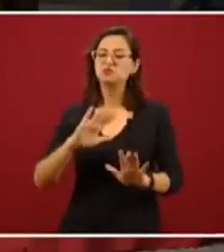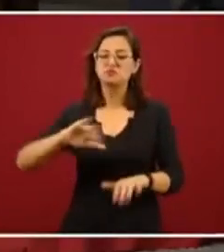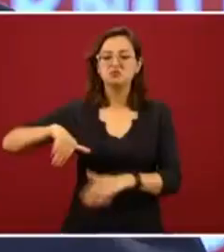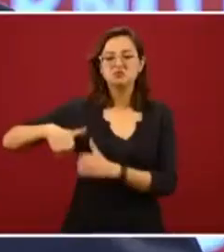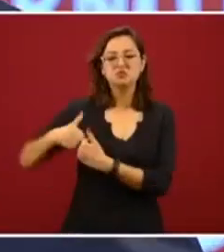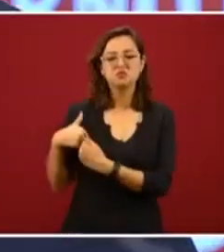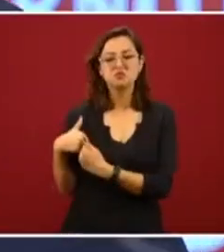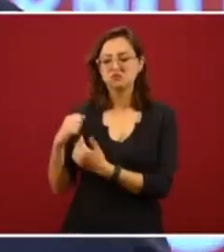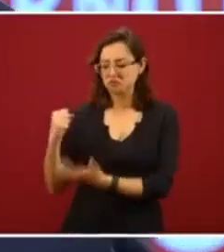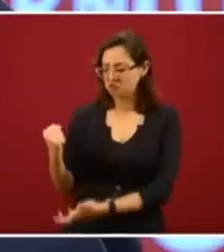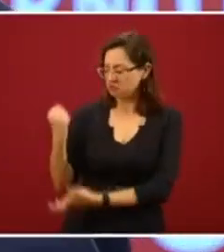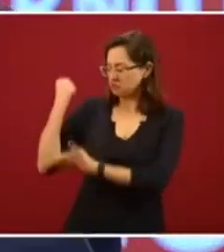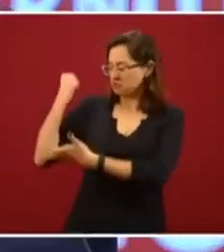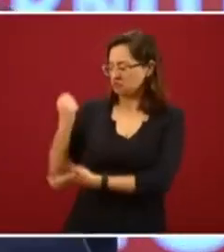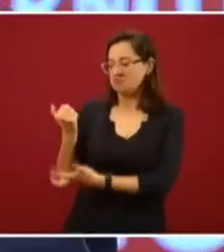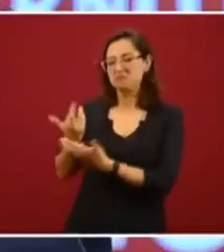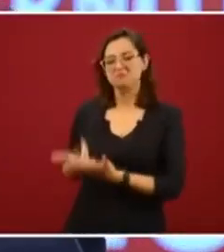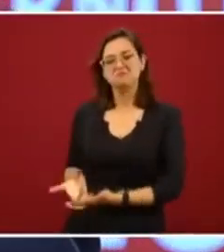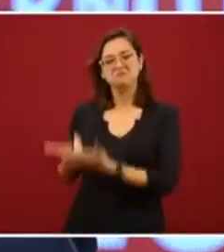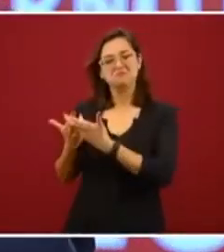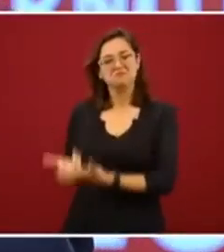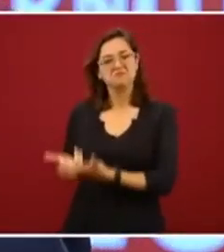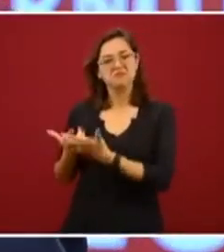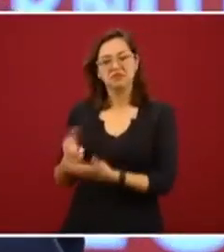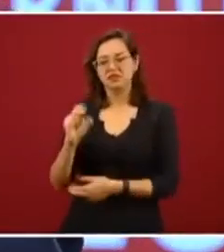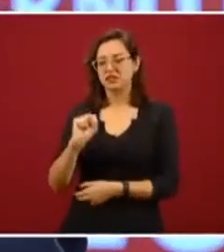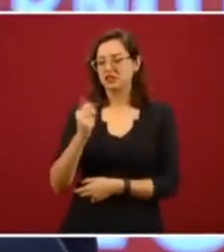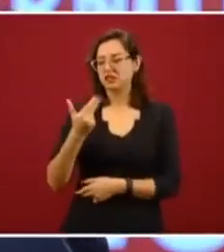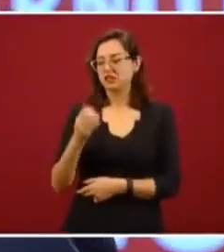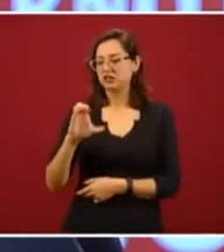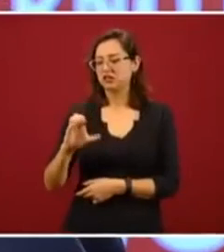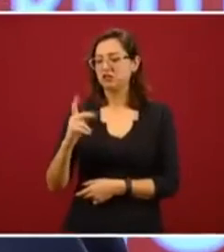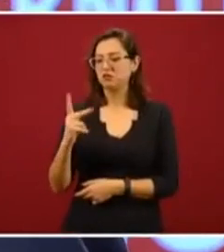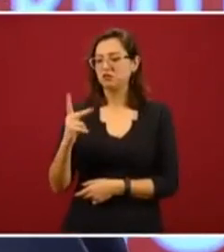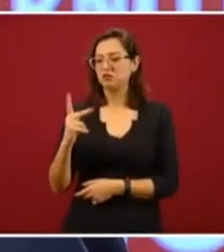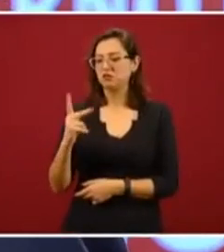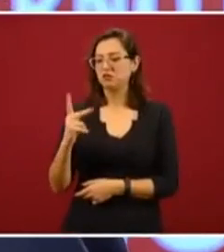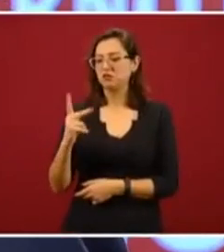lo tenemos en la Secretaría de Hacienda.